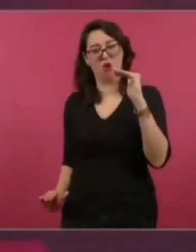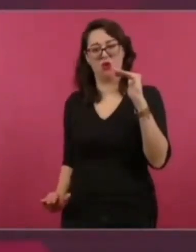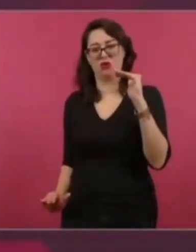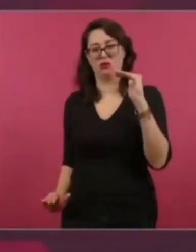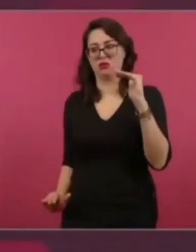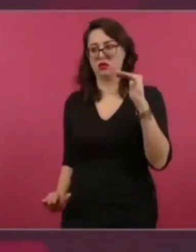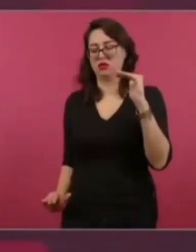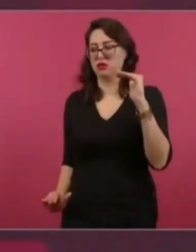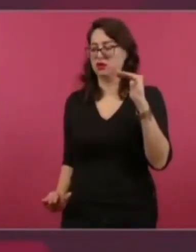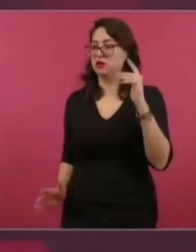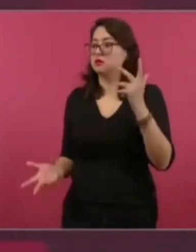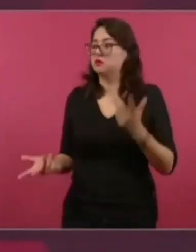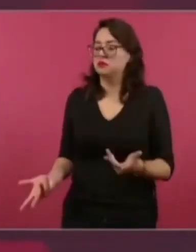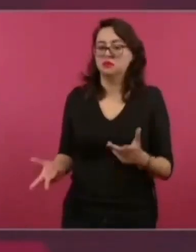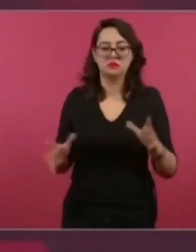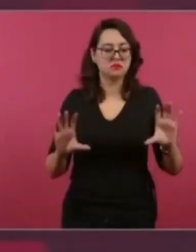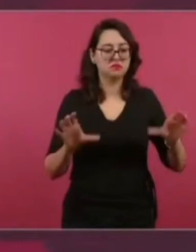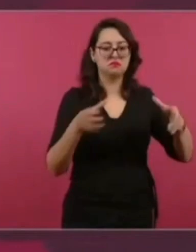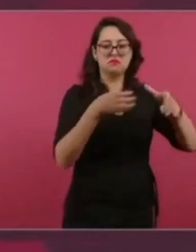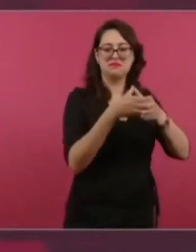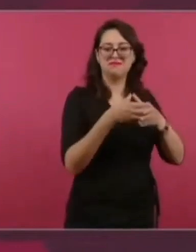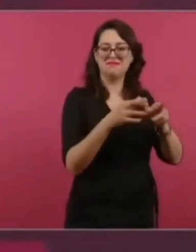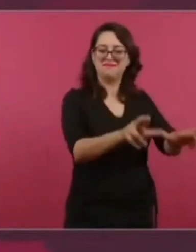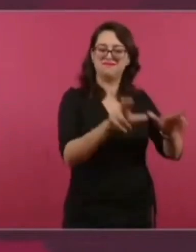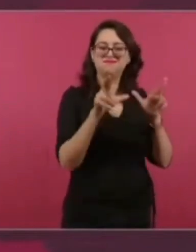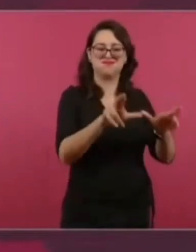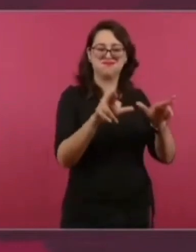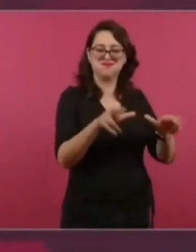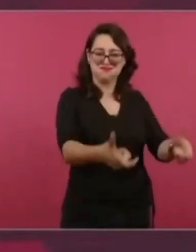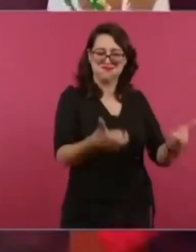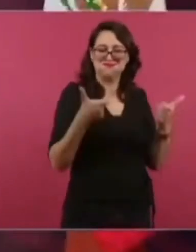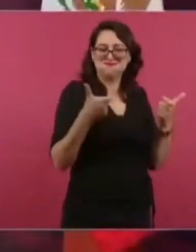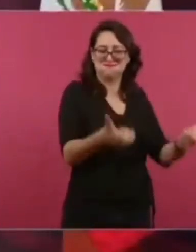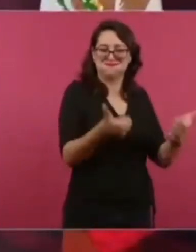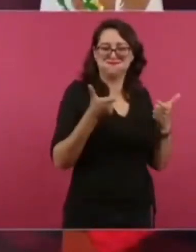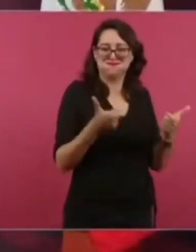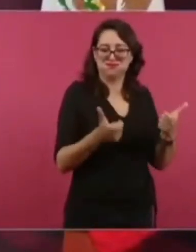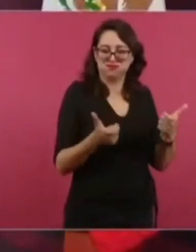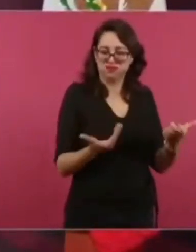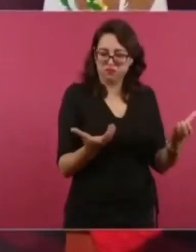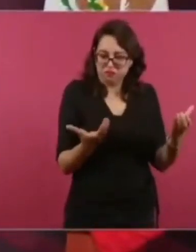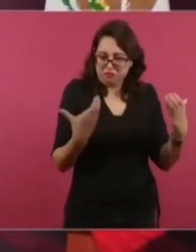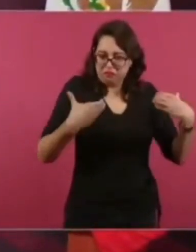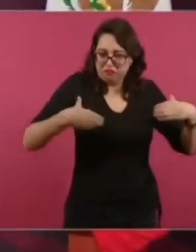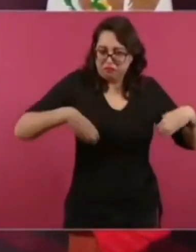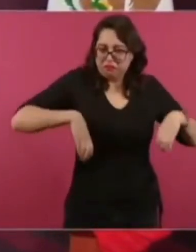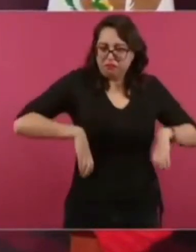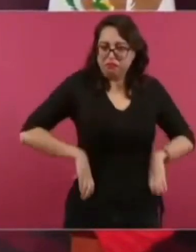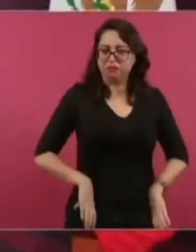mientras el pueblo se empobreció.